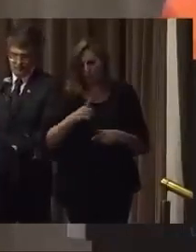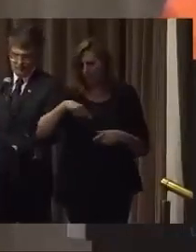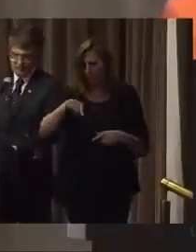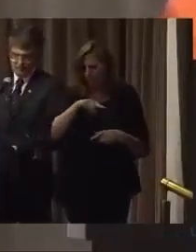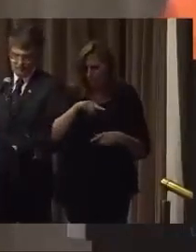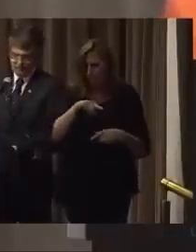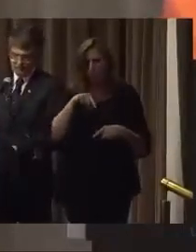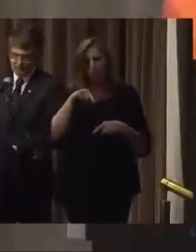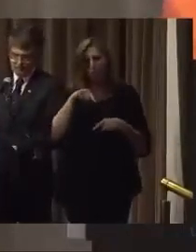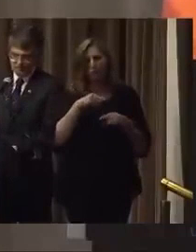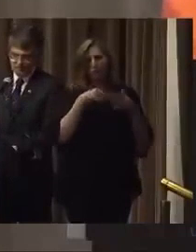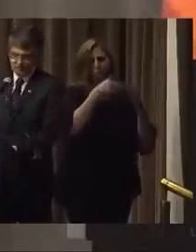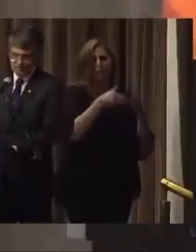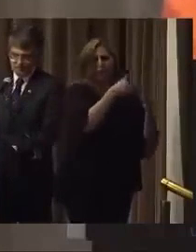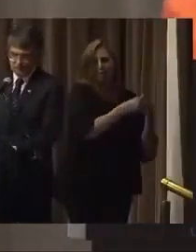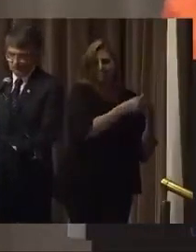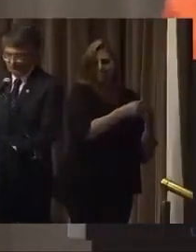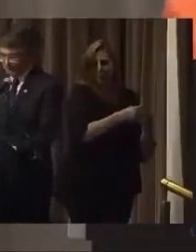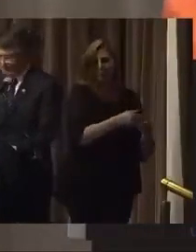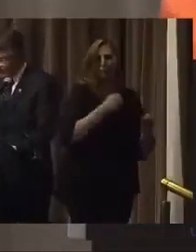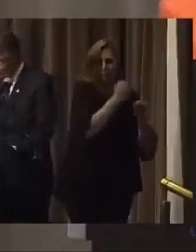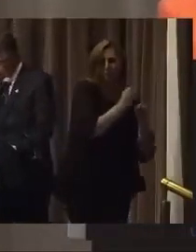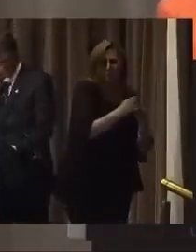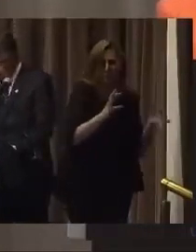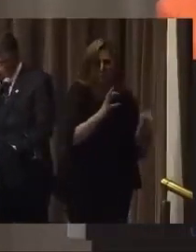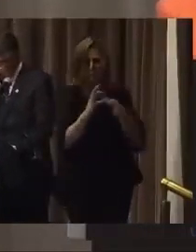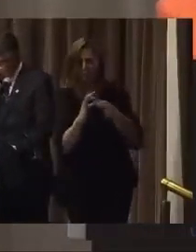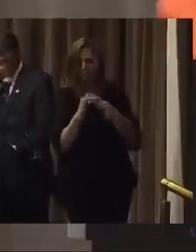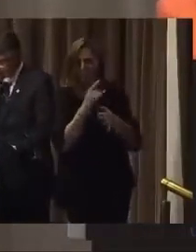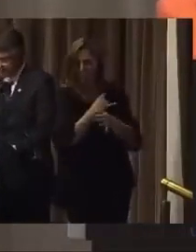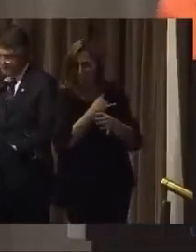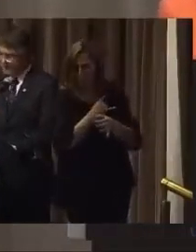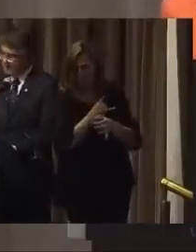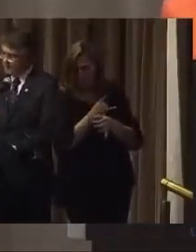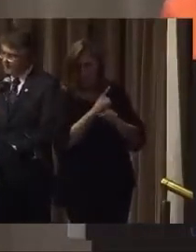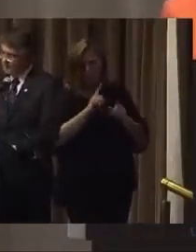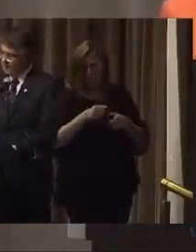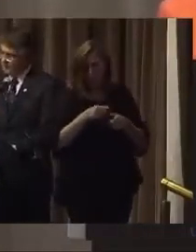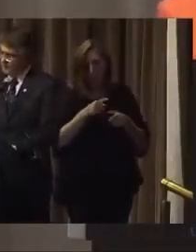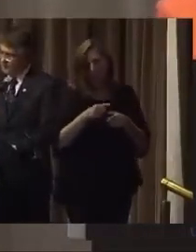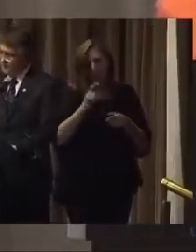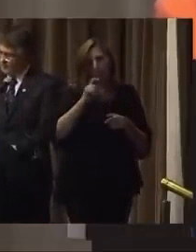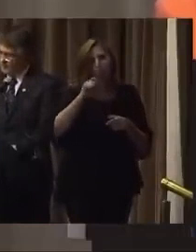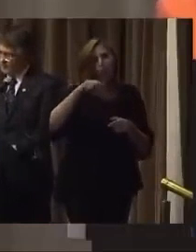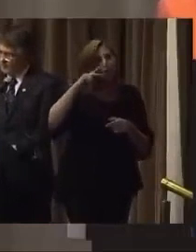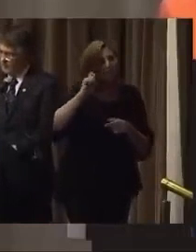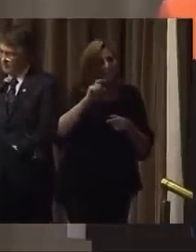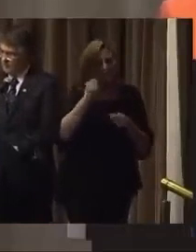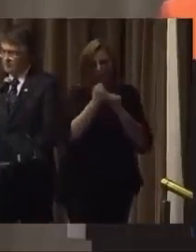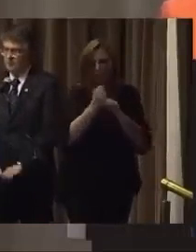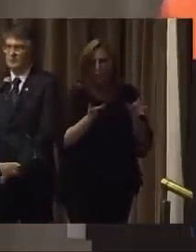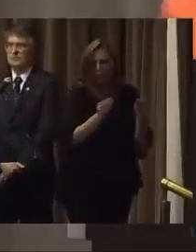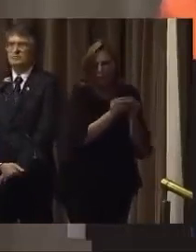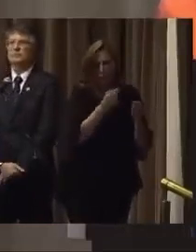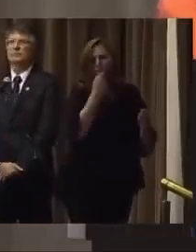Soledad desde el puerto, que es trabajar con nuestras universidades y con el CONICET. Por ejemplo, en estos años, con la UTN hicimos un diagnóstico